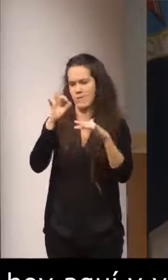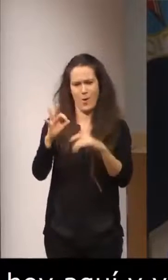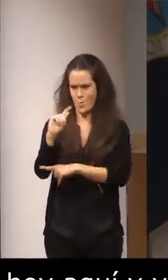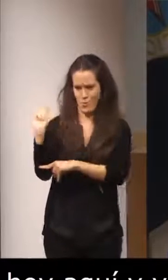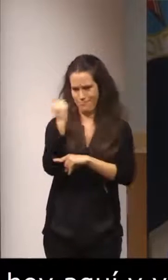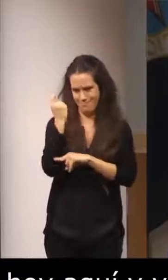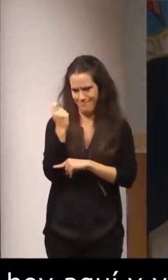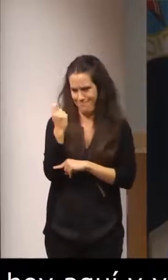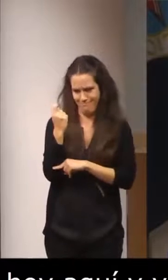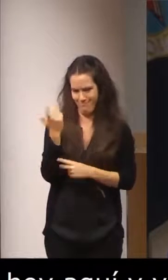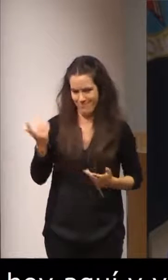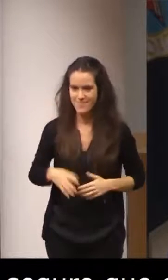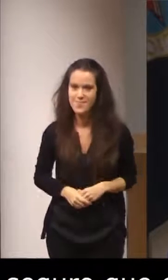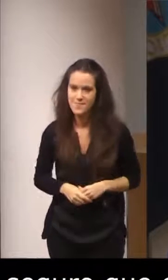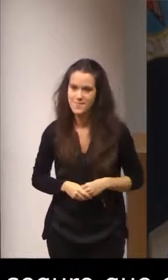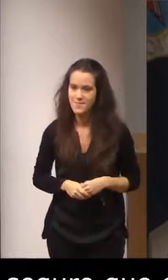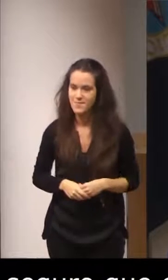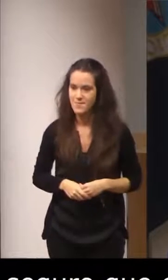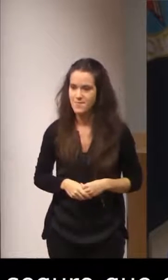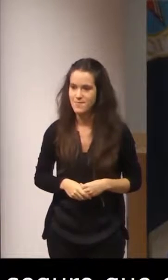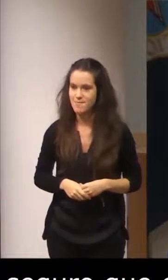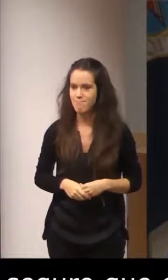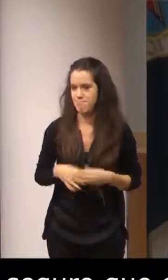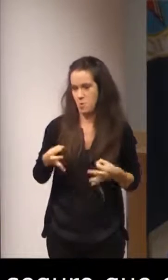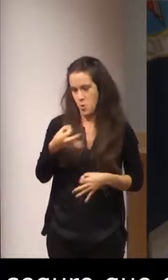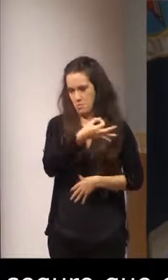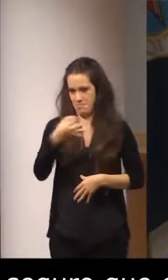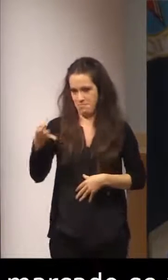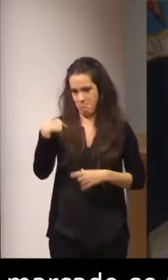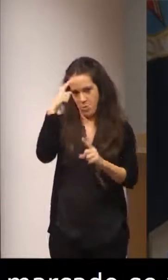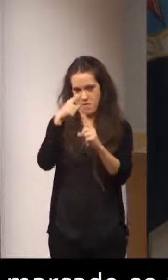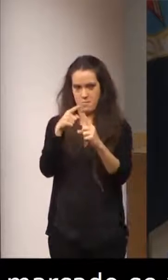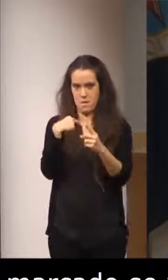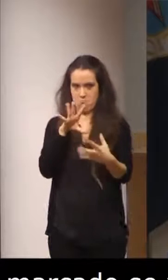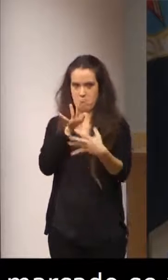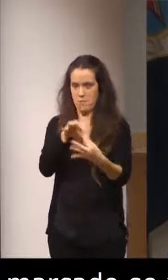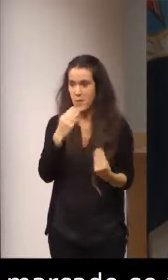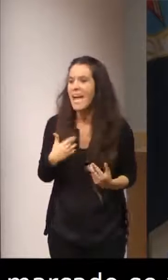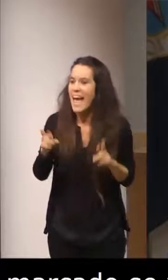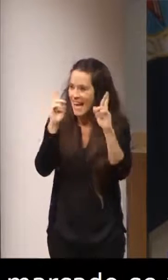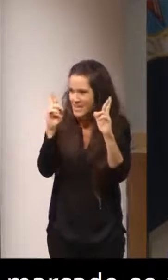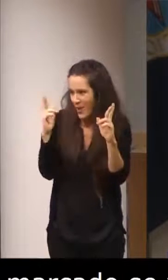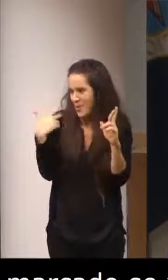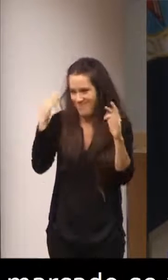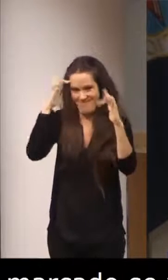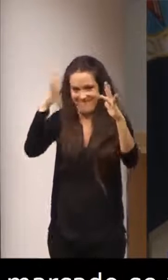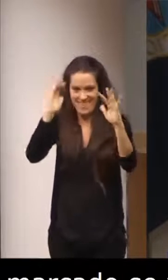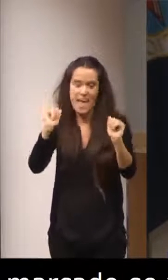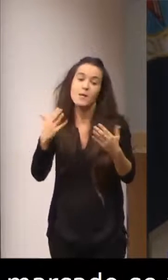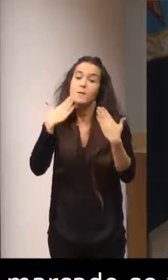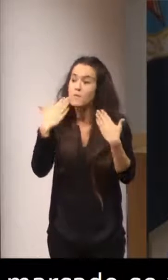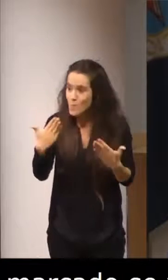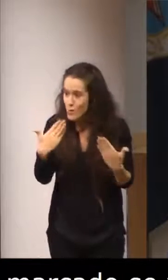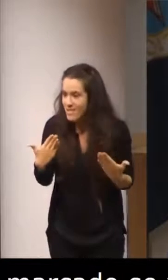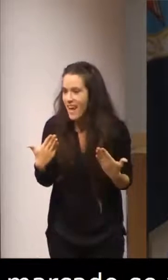de manera perfecta. Al menos eso espero y tengo la esperanza. Muchas gracias